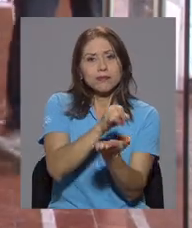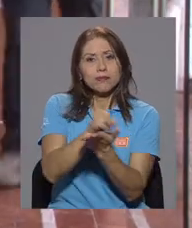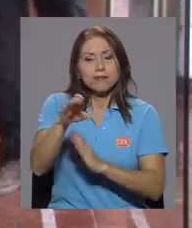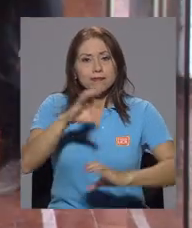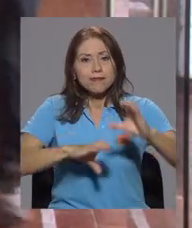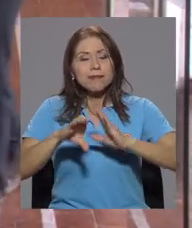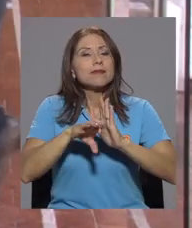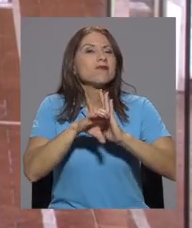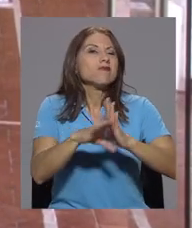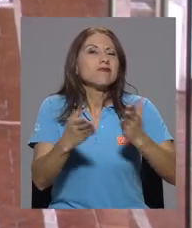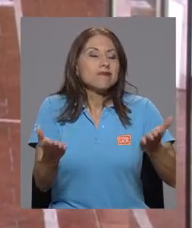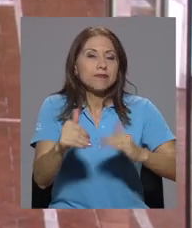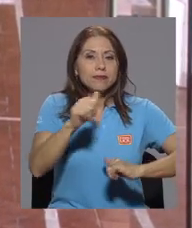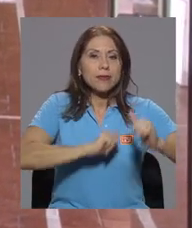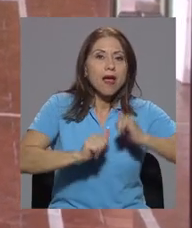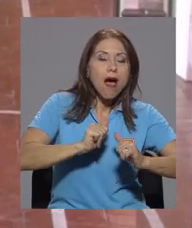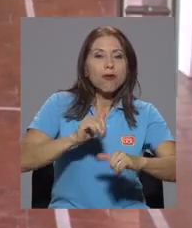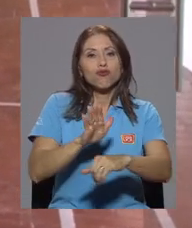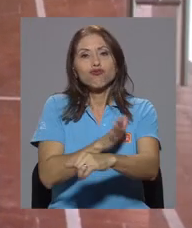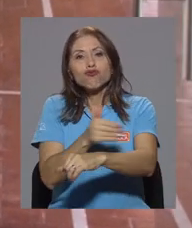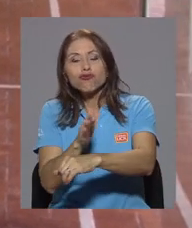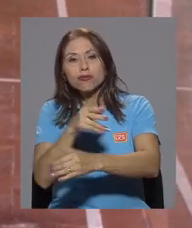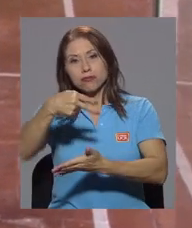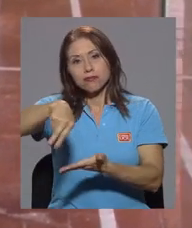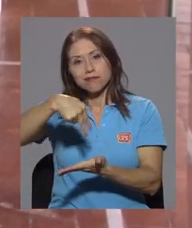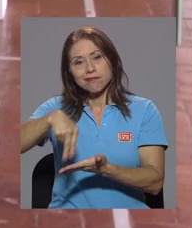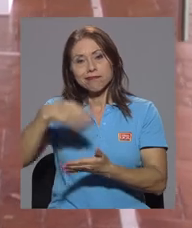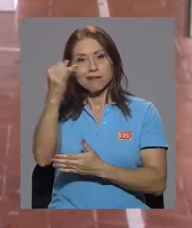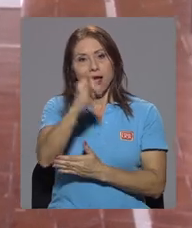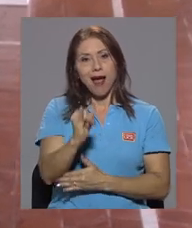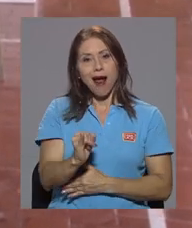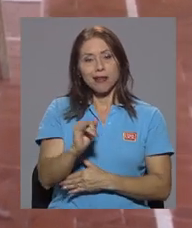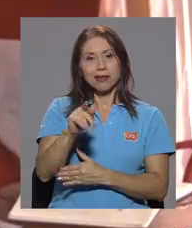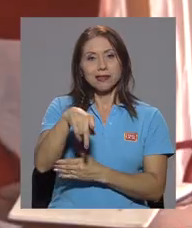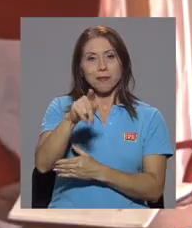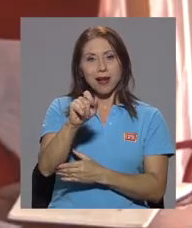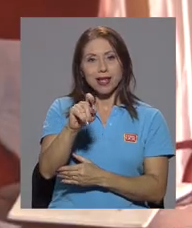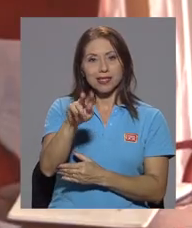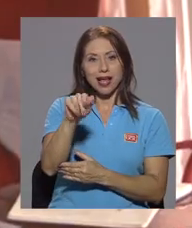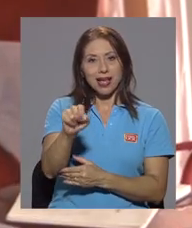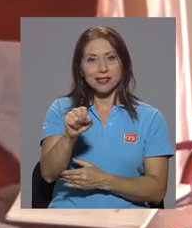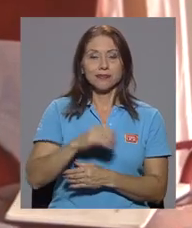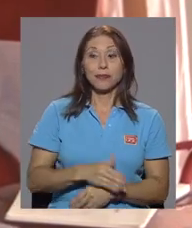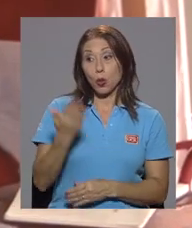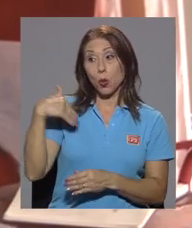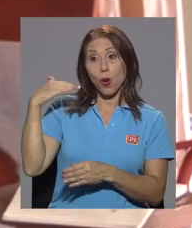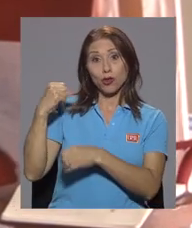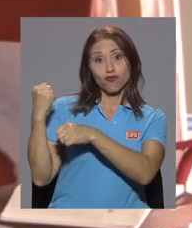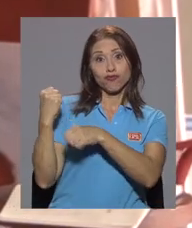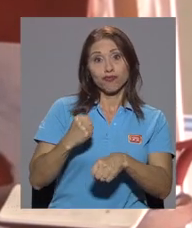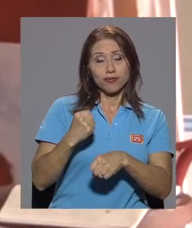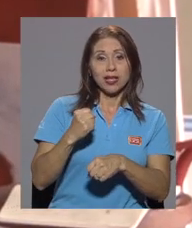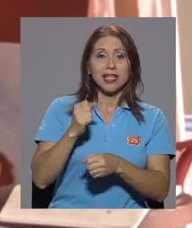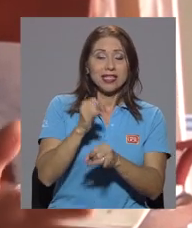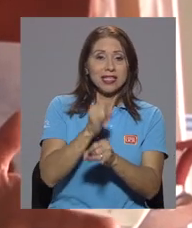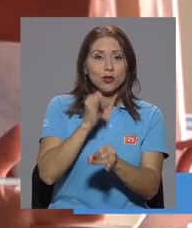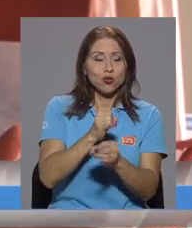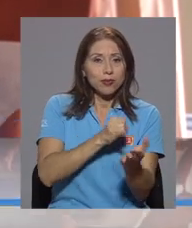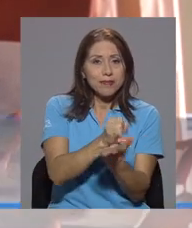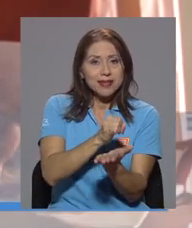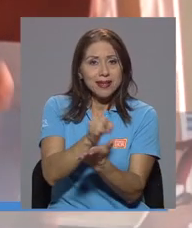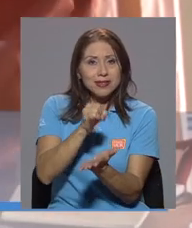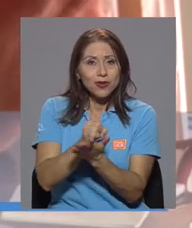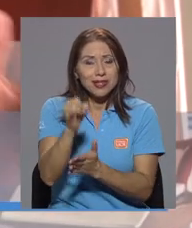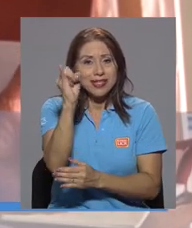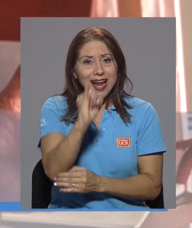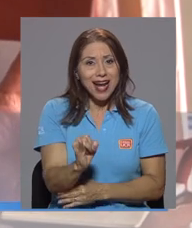el teatro, la música, la danza y las artes plásticas. Cuando se crea el Instituto de Investigaciones en Arte, la